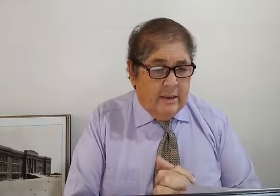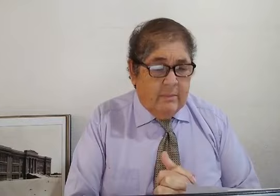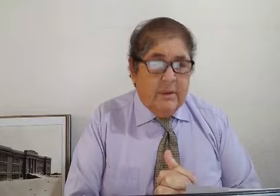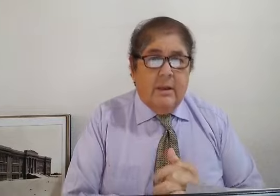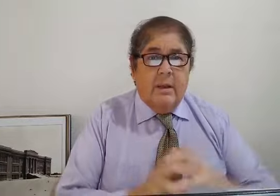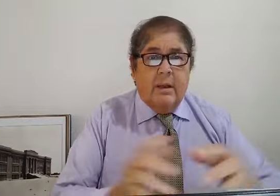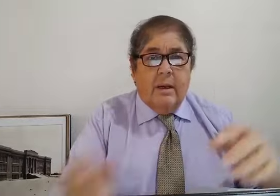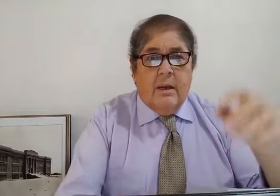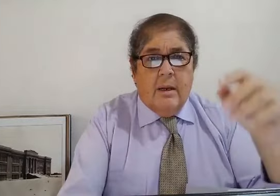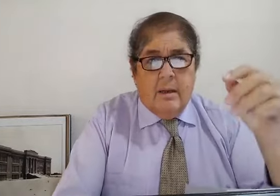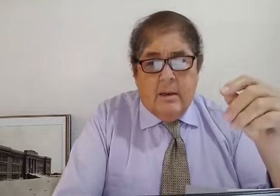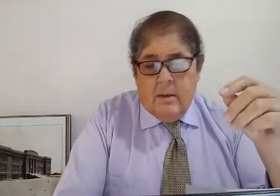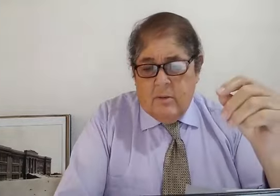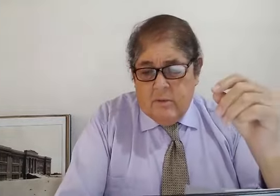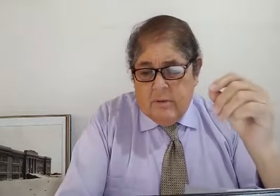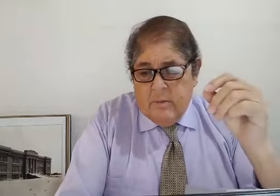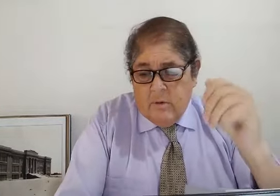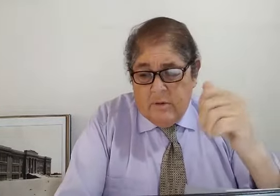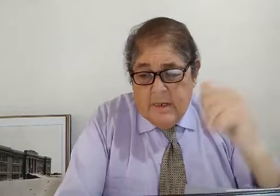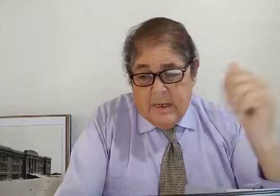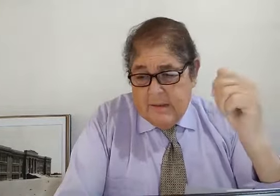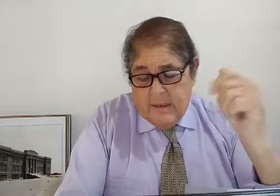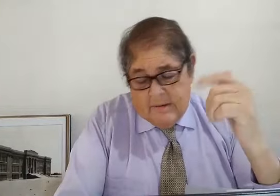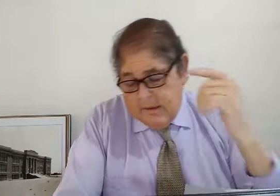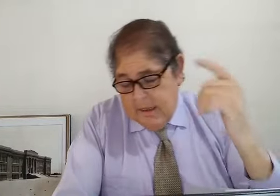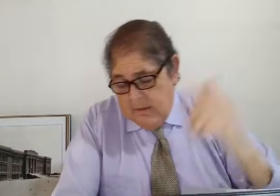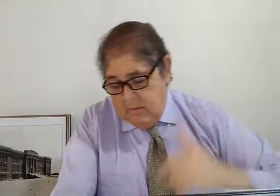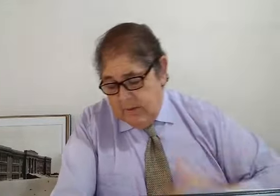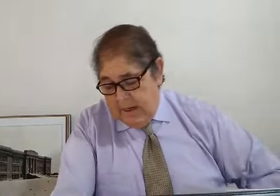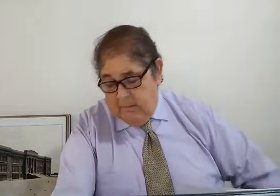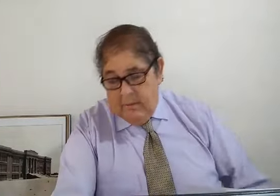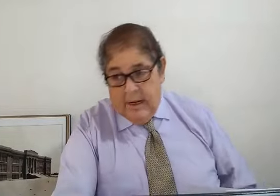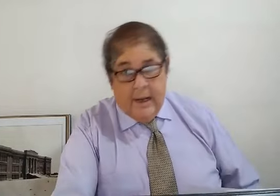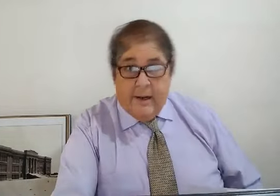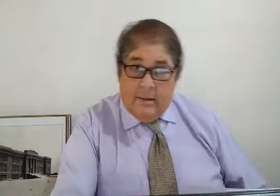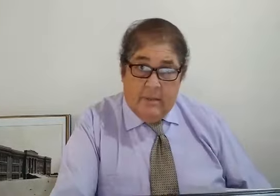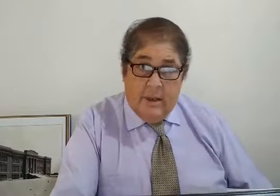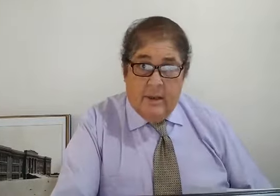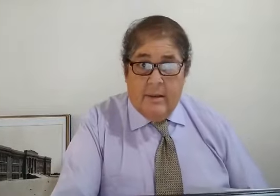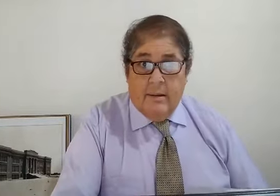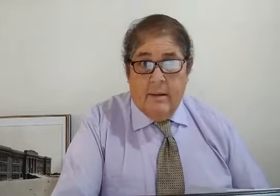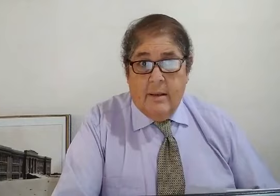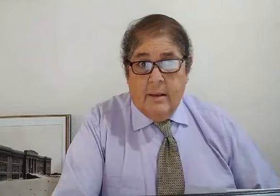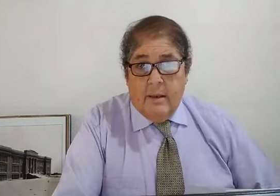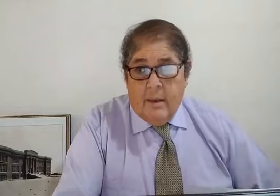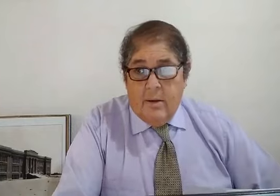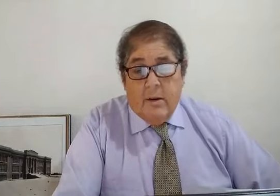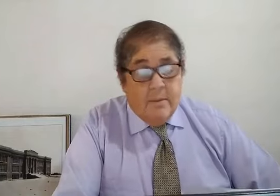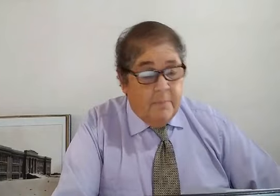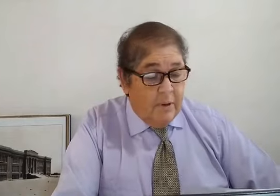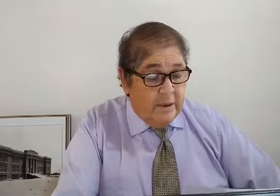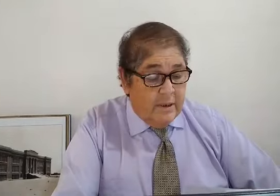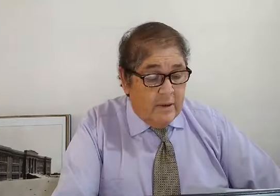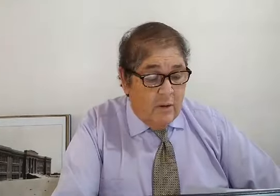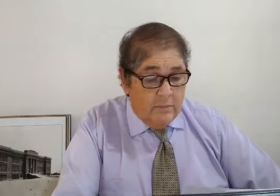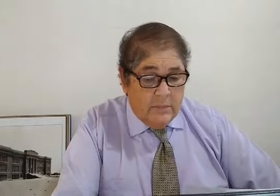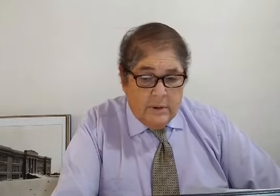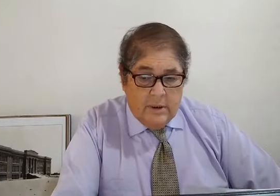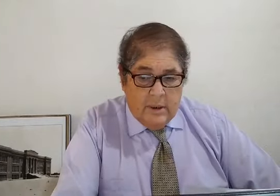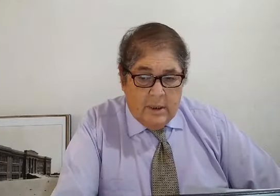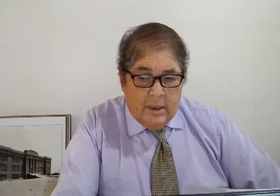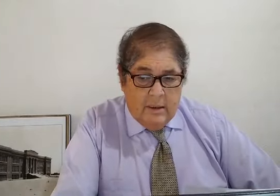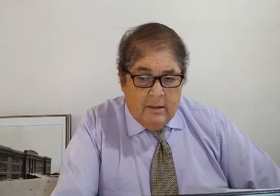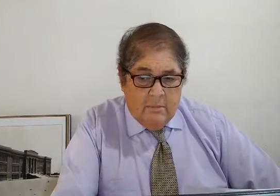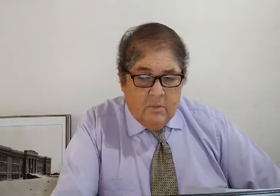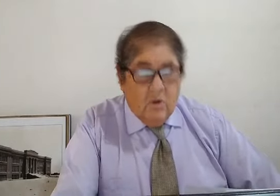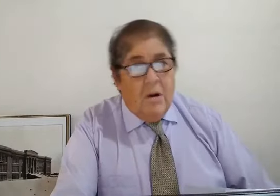siguiente. En los últimos días se ha desatado una guerra de orden político